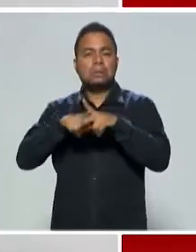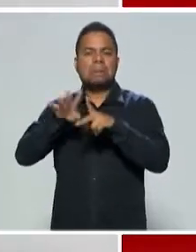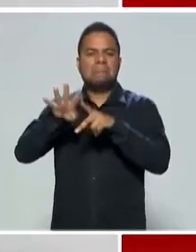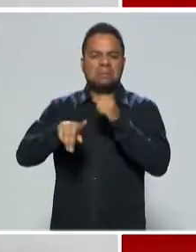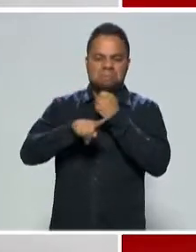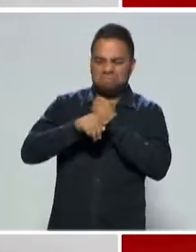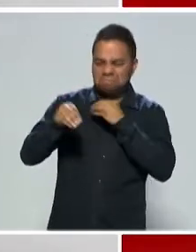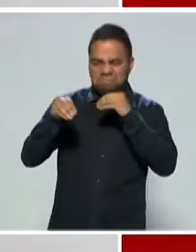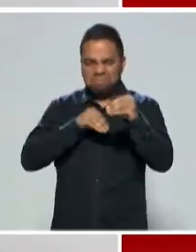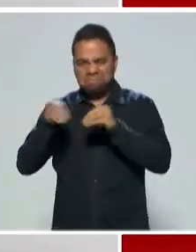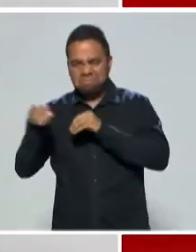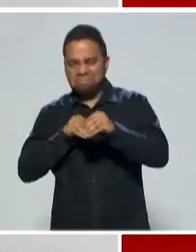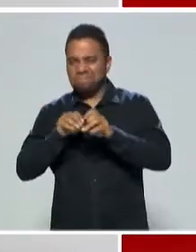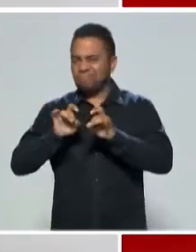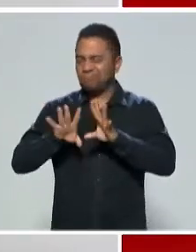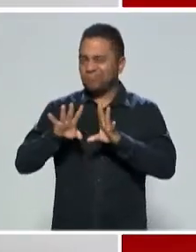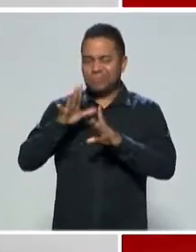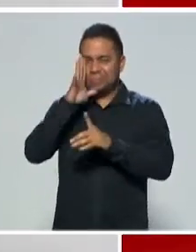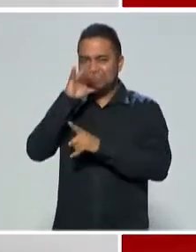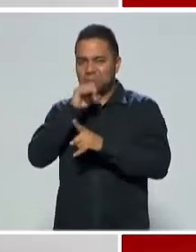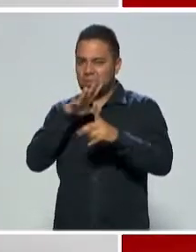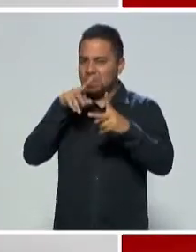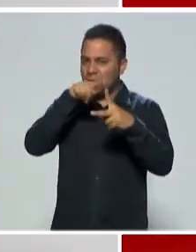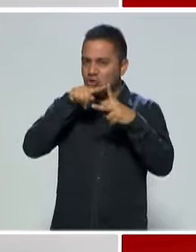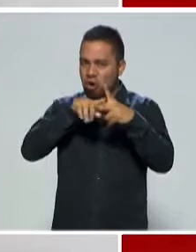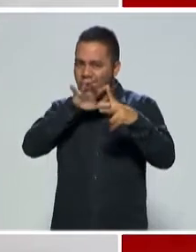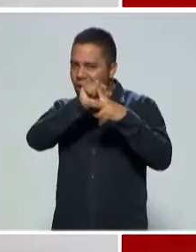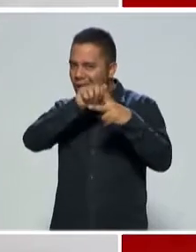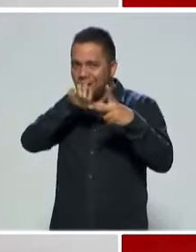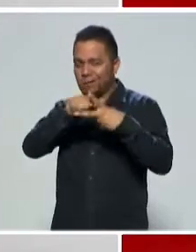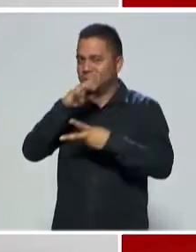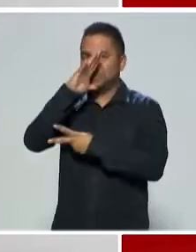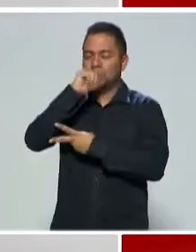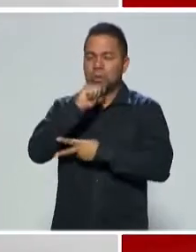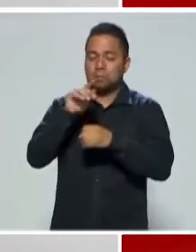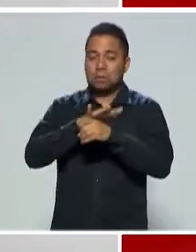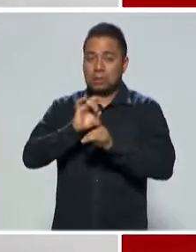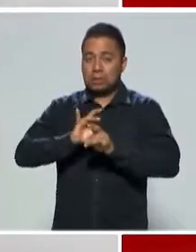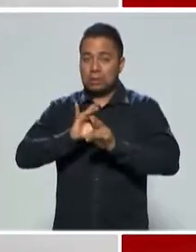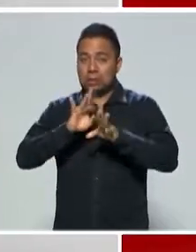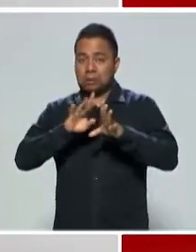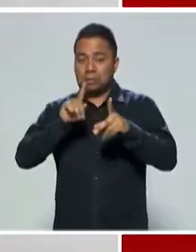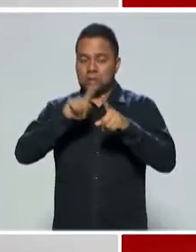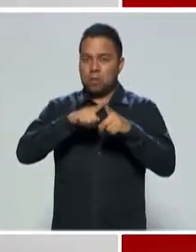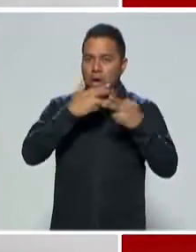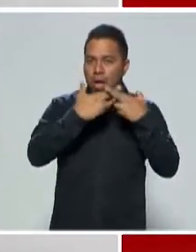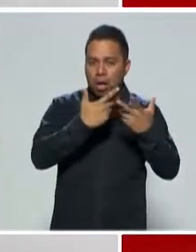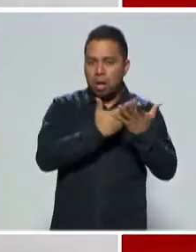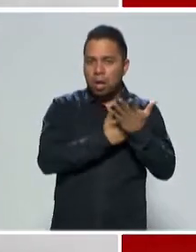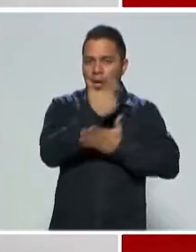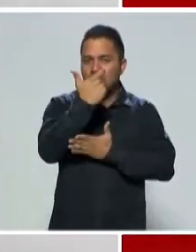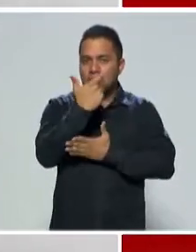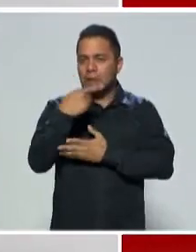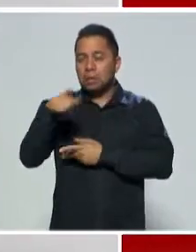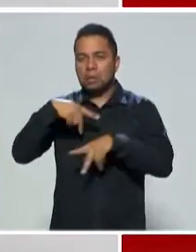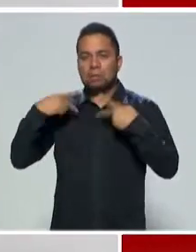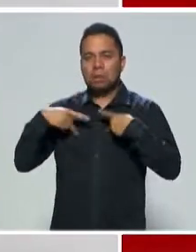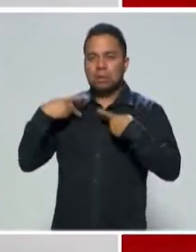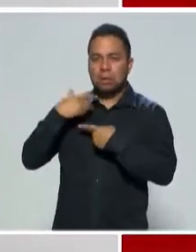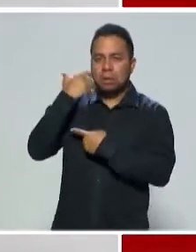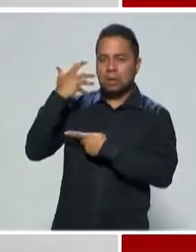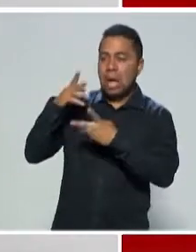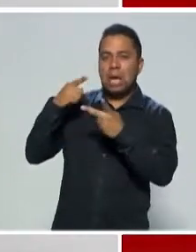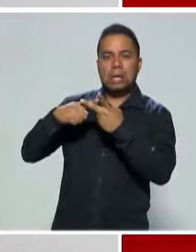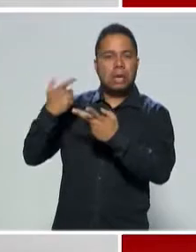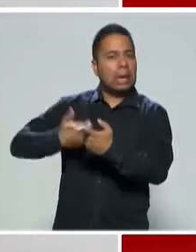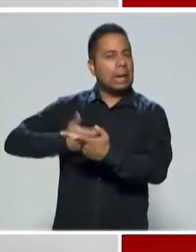haciendo que sea difícil lograr ambos objetivos pues un incremento de la riqueza eleva la demanda y por ende los